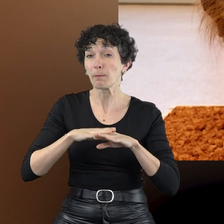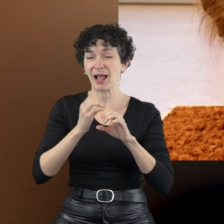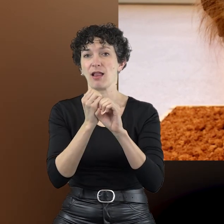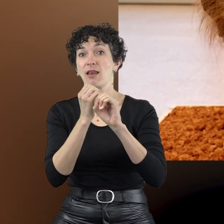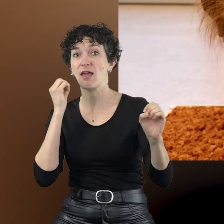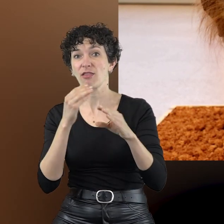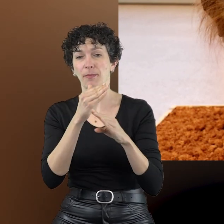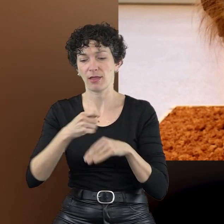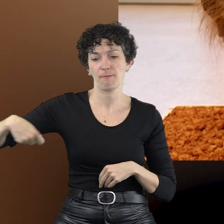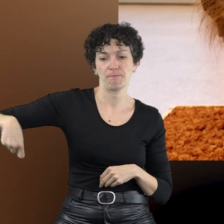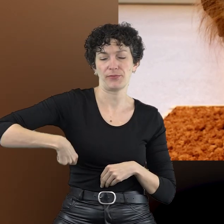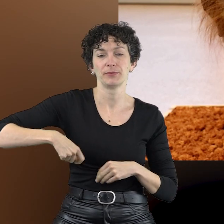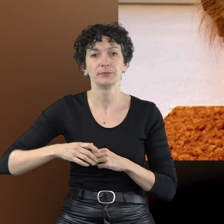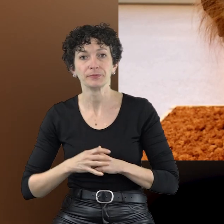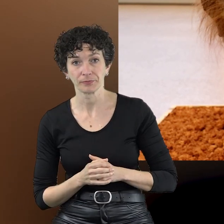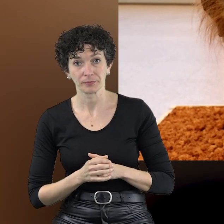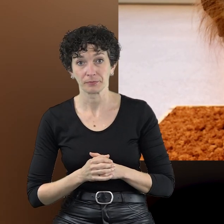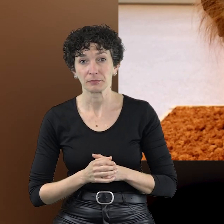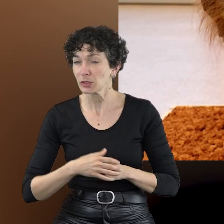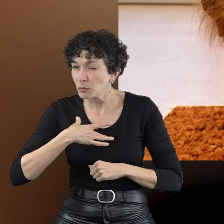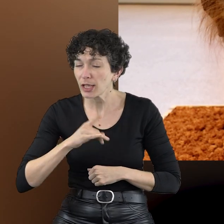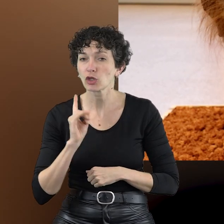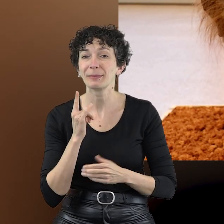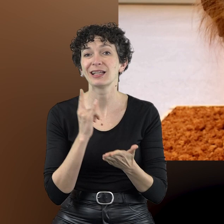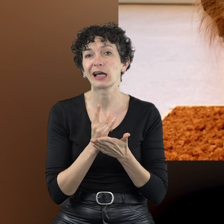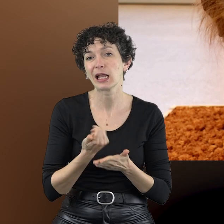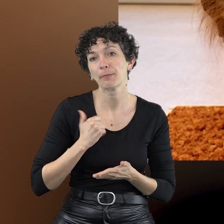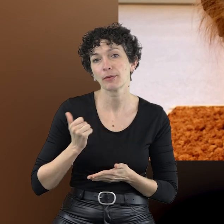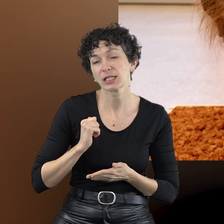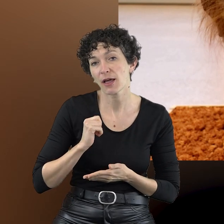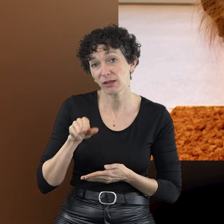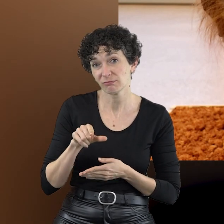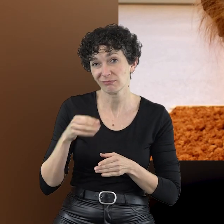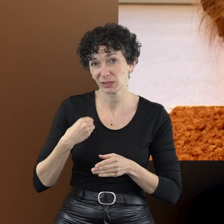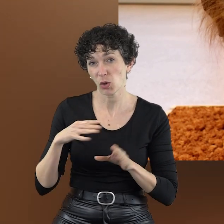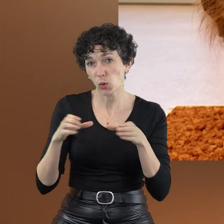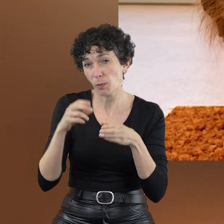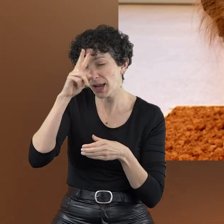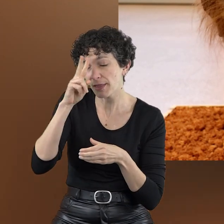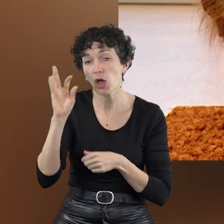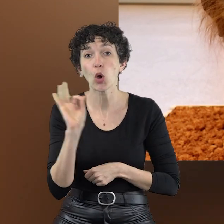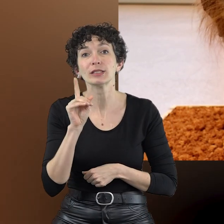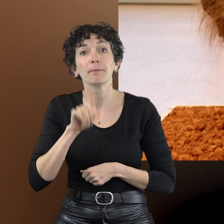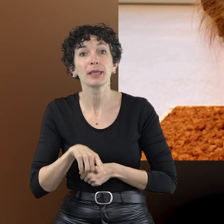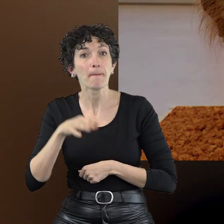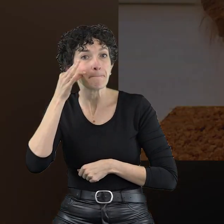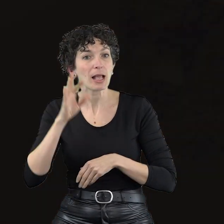madera clavada en el abdomen del animal. ¿Aprovecharían algo más que la carne estos grupos de neandertales? ¿Quizás sus pieles para